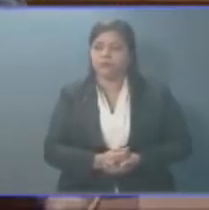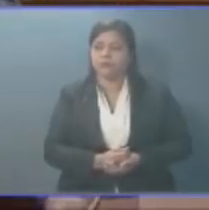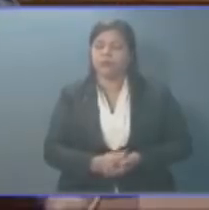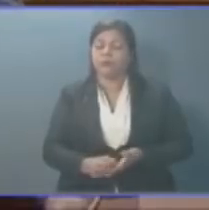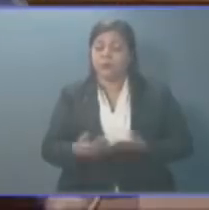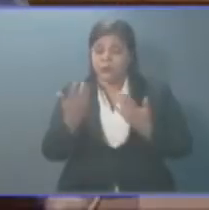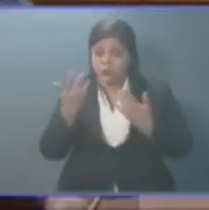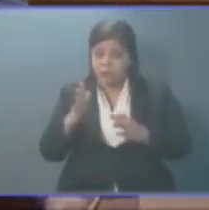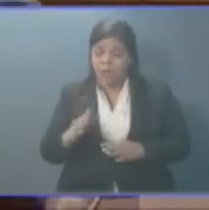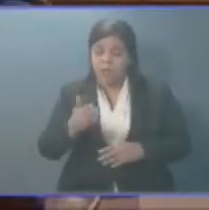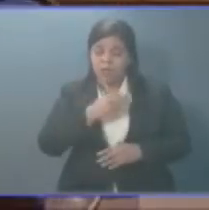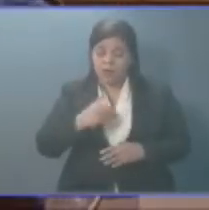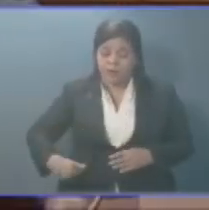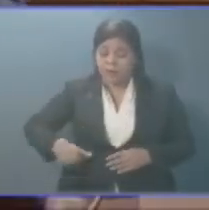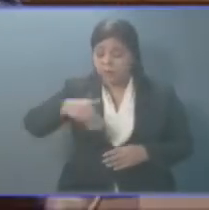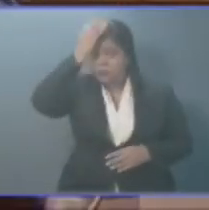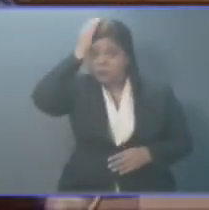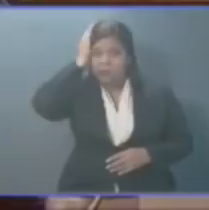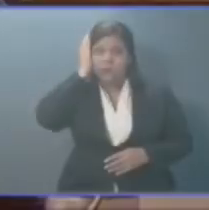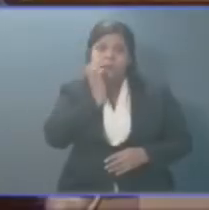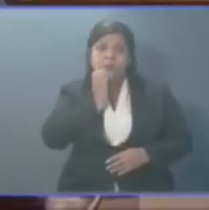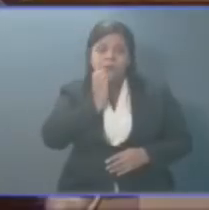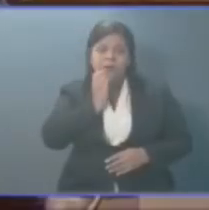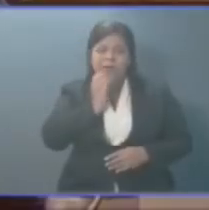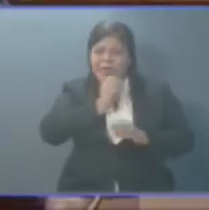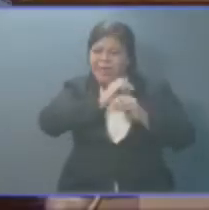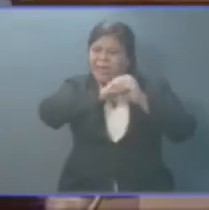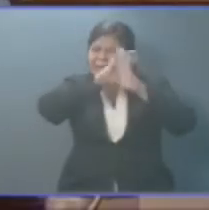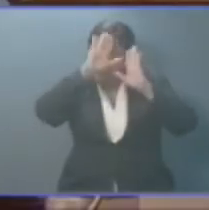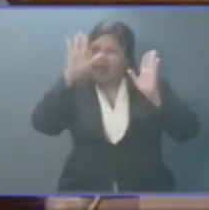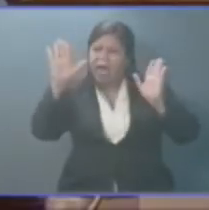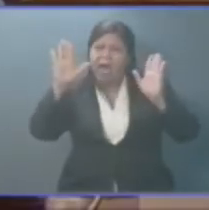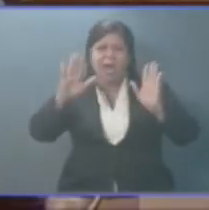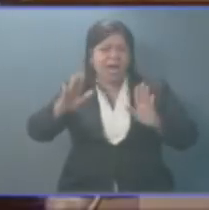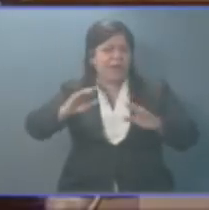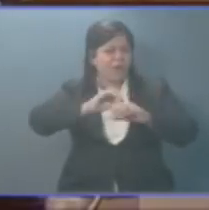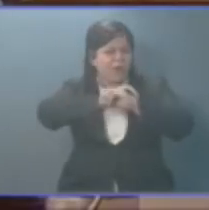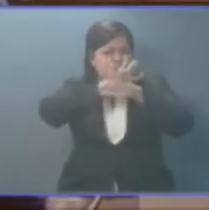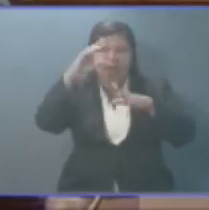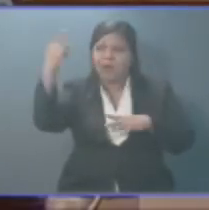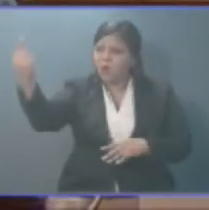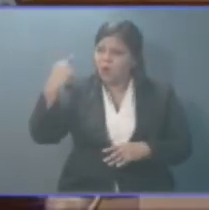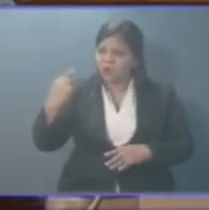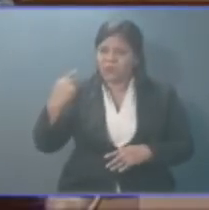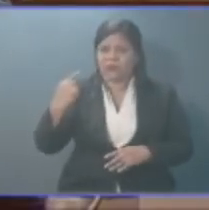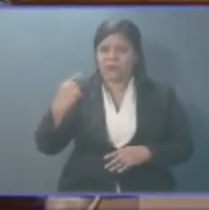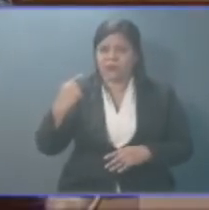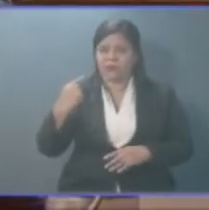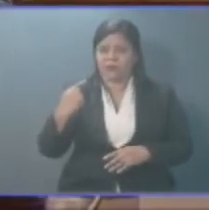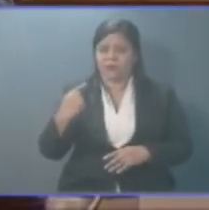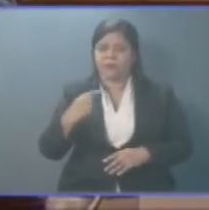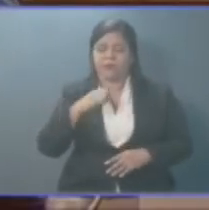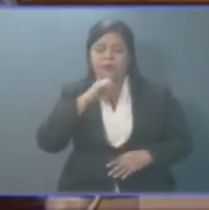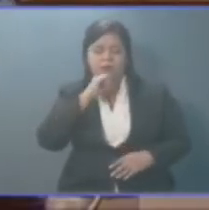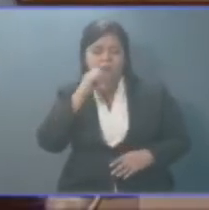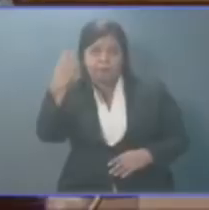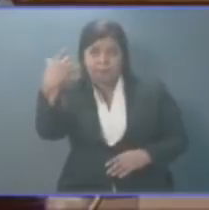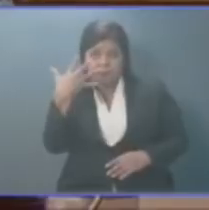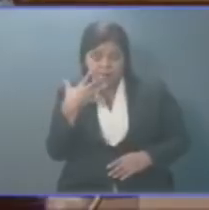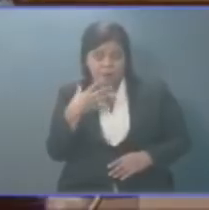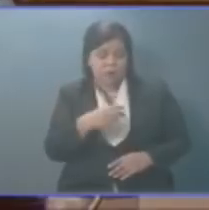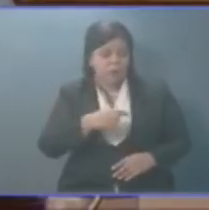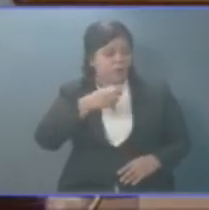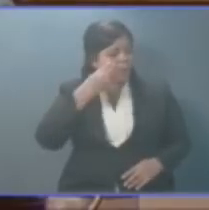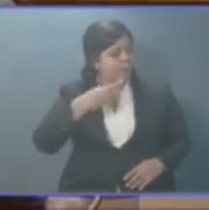Con la llegada del presidente Nayib Bukele fue una instrucción clara, precisa y concisa. Ministro, hay que